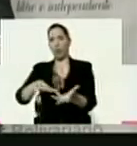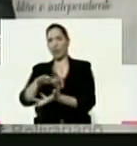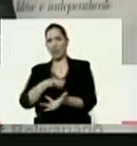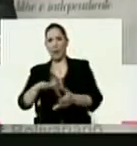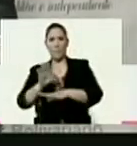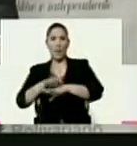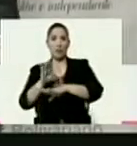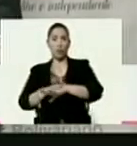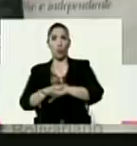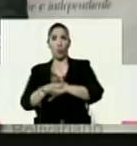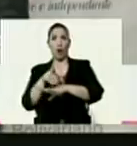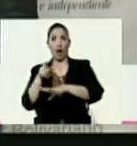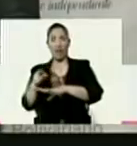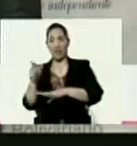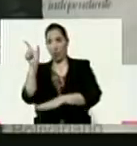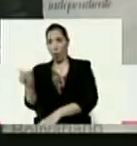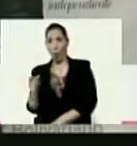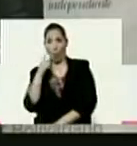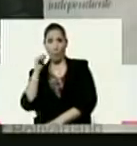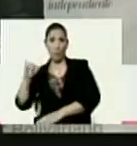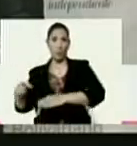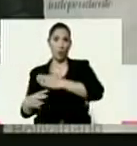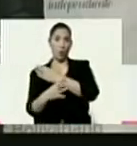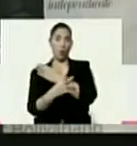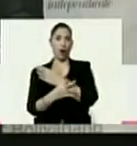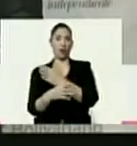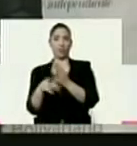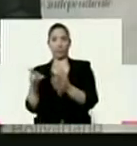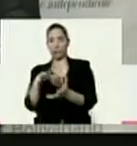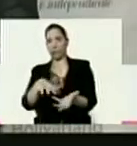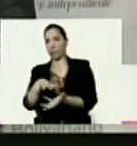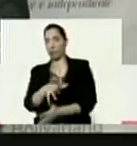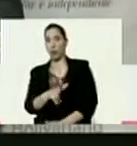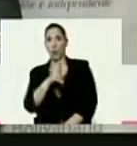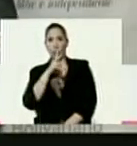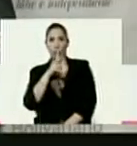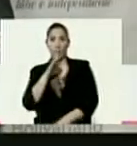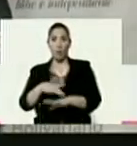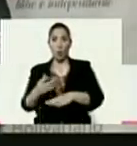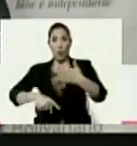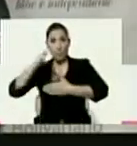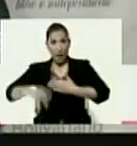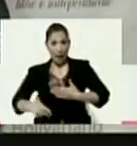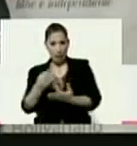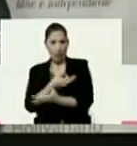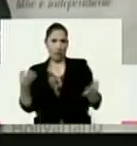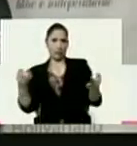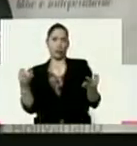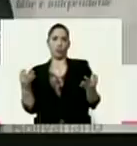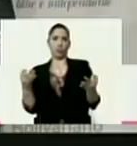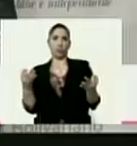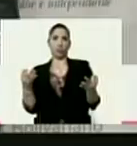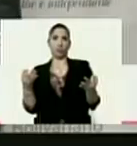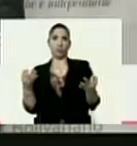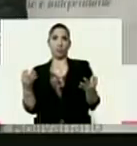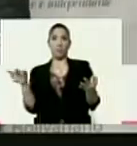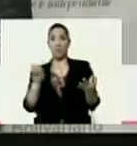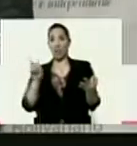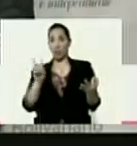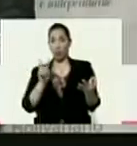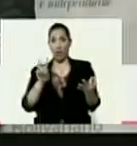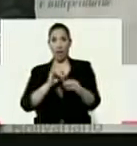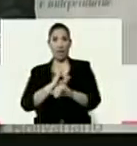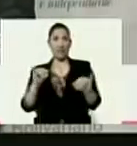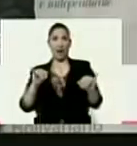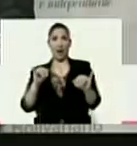con el señor Juan Guaidó. Afortunado desastre, porque si sus planes hubieran tenido éxito, Venezuela estaría sumido en